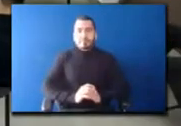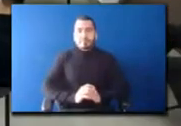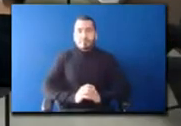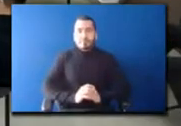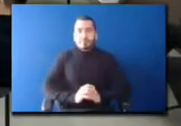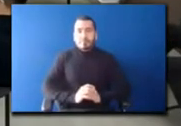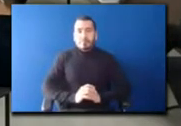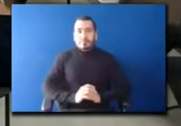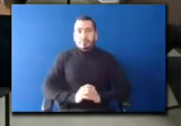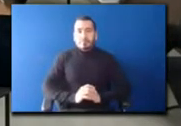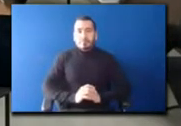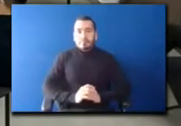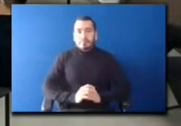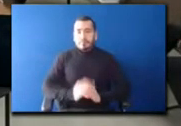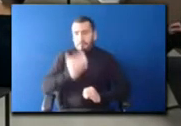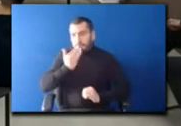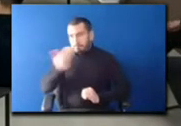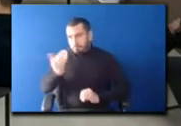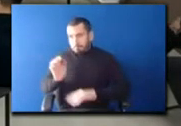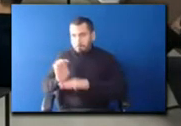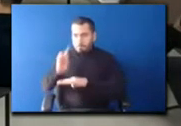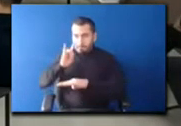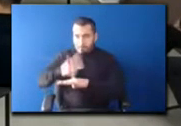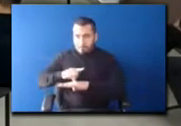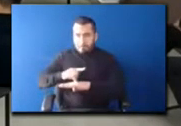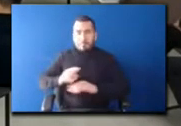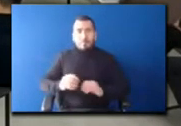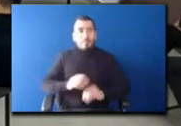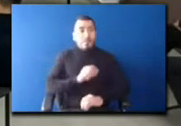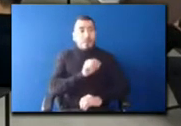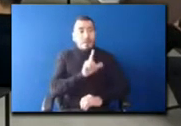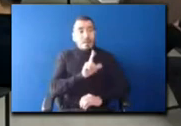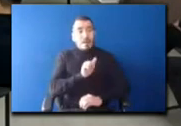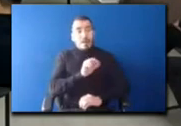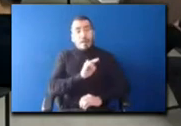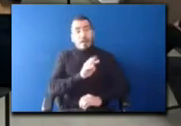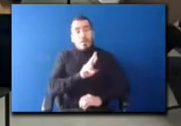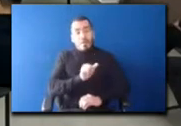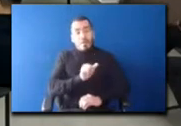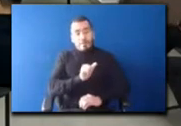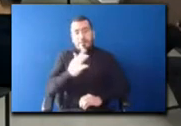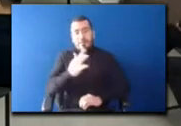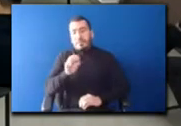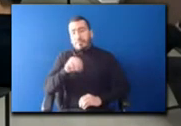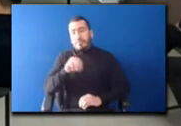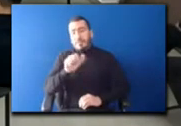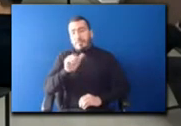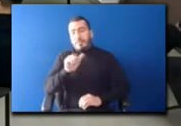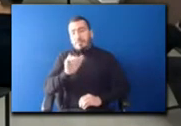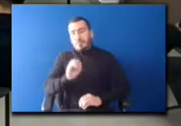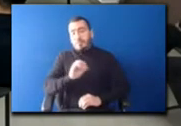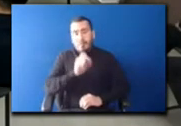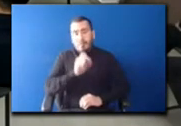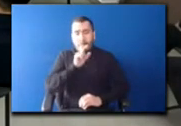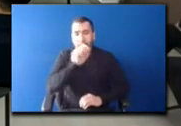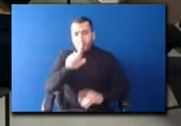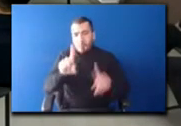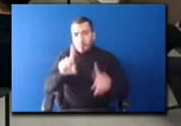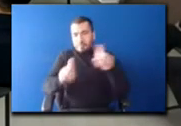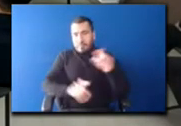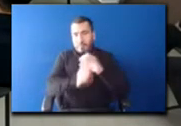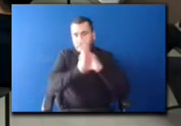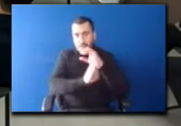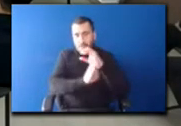superintendente. Laura Tamayo le pregunta, ¿las criptomonedas harán parte del sistema financiero de Colombia y cuál